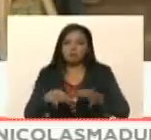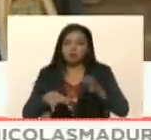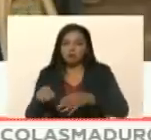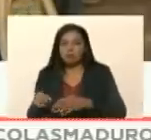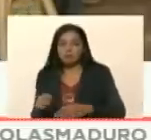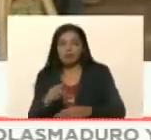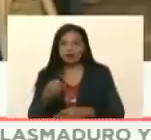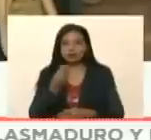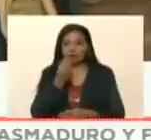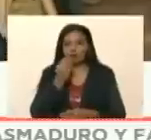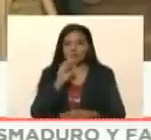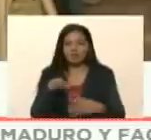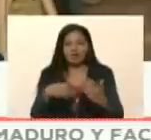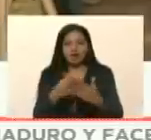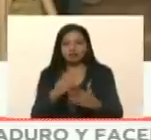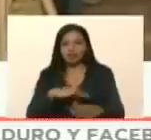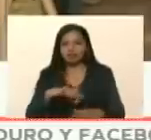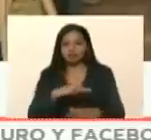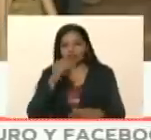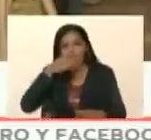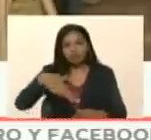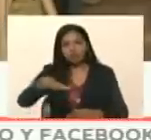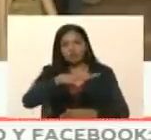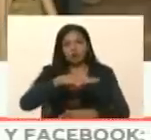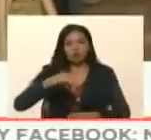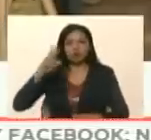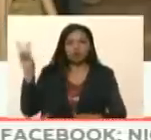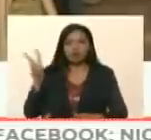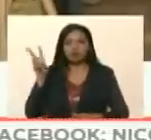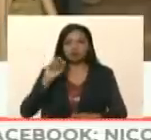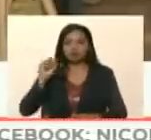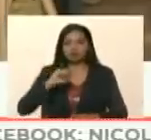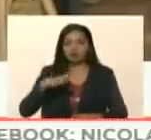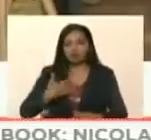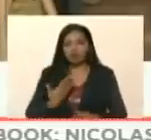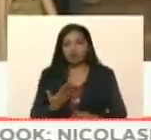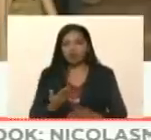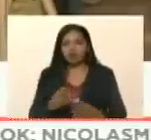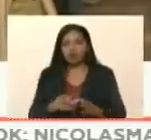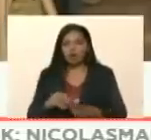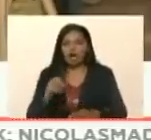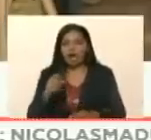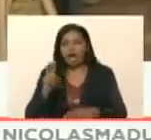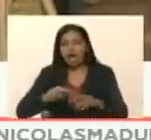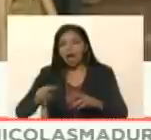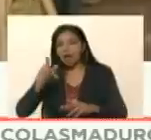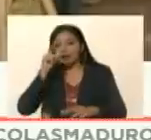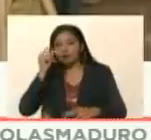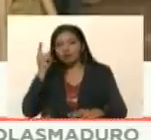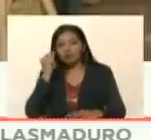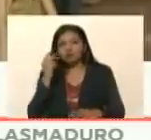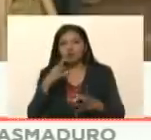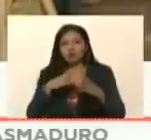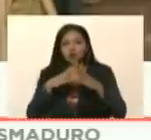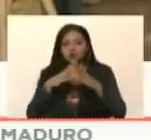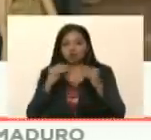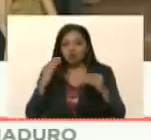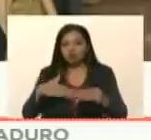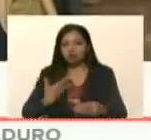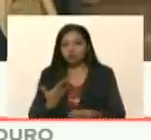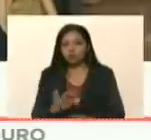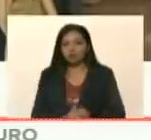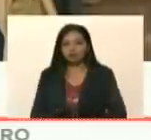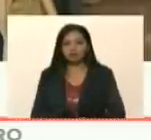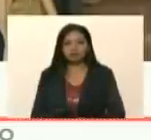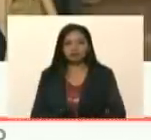el alimento a donde tiene que ir, al pueblo de Venezuela, al hogar, al niño, a la niña, a la familia, al hombre, a la mujer. Aquí